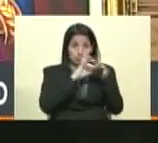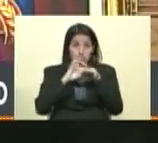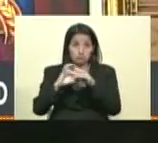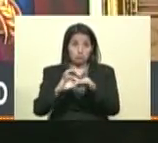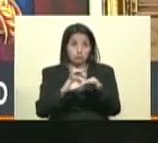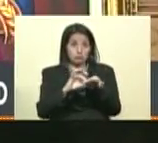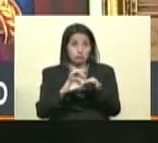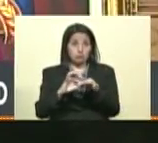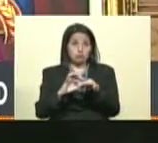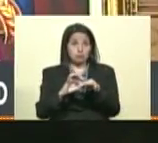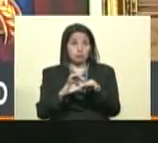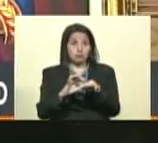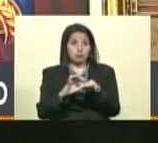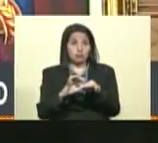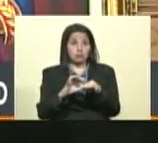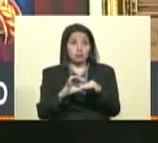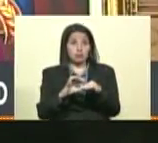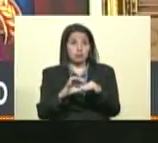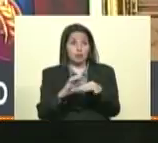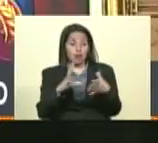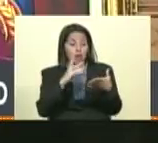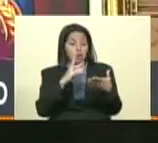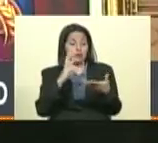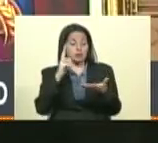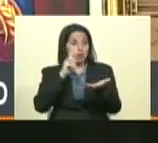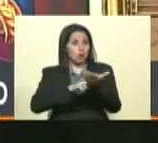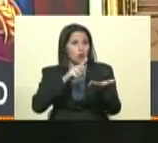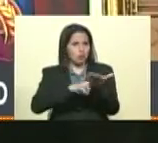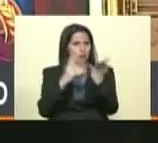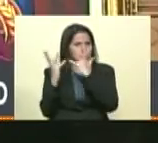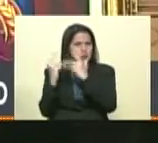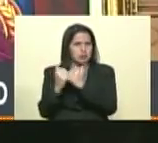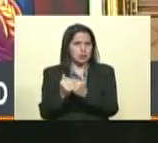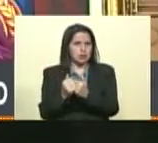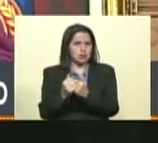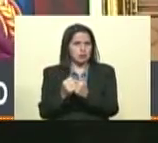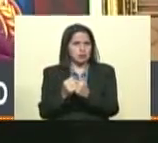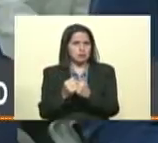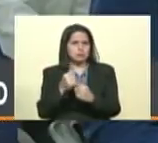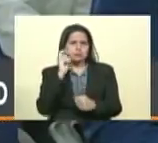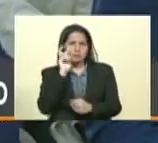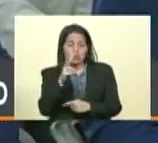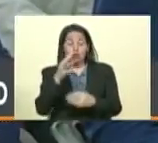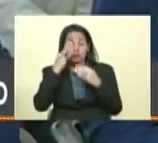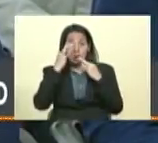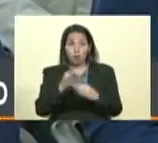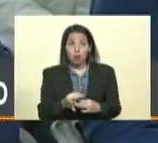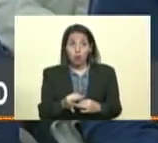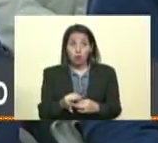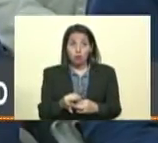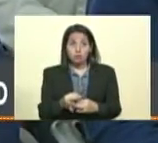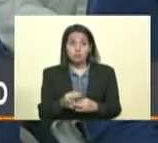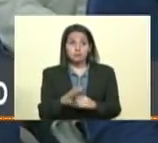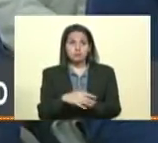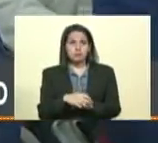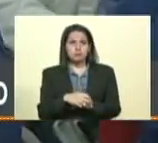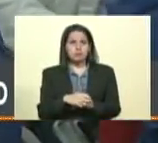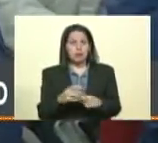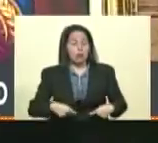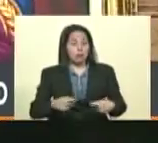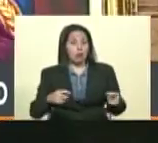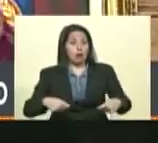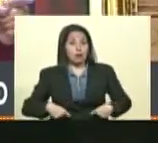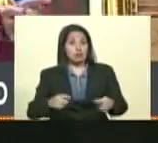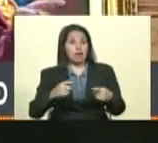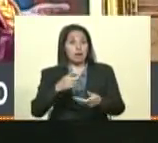Octavio, con seguros administrados, estoy muy seguro yo que vamos a gastar la mitad